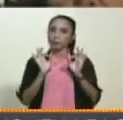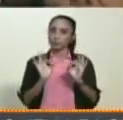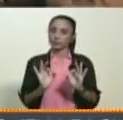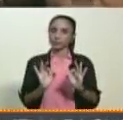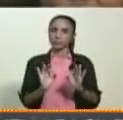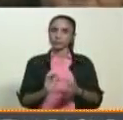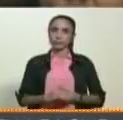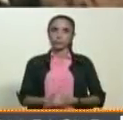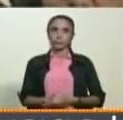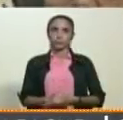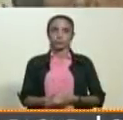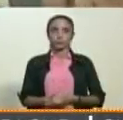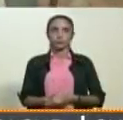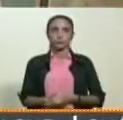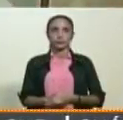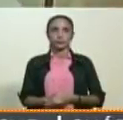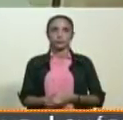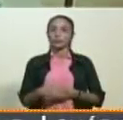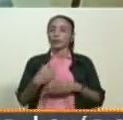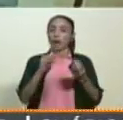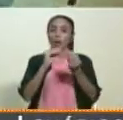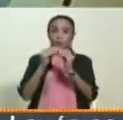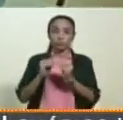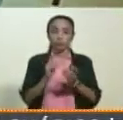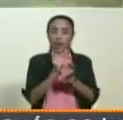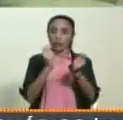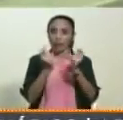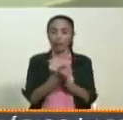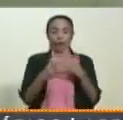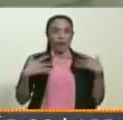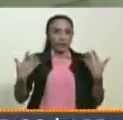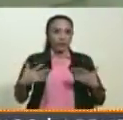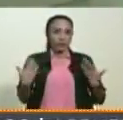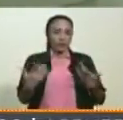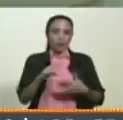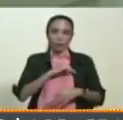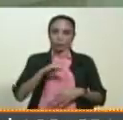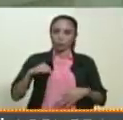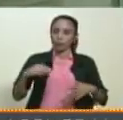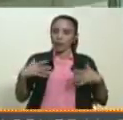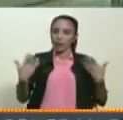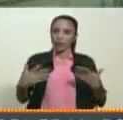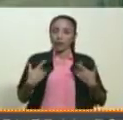áreas dignas totalmente remodeladas. O sea, es una felicidad para nosotros como los